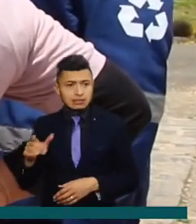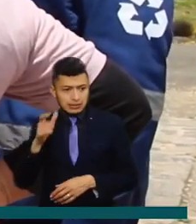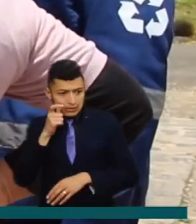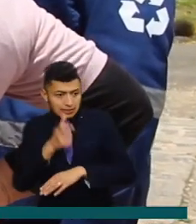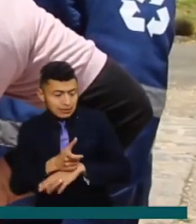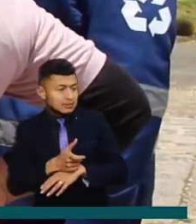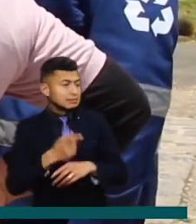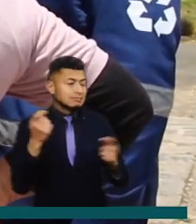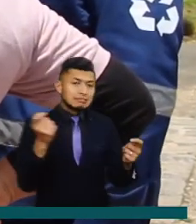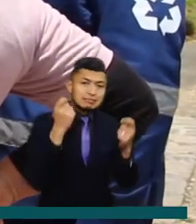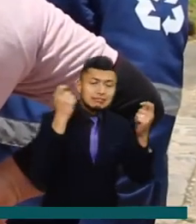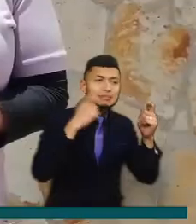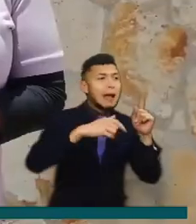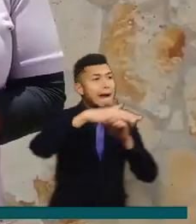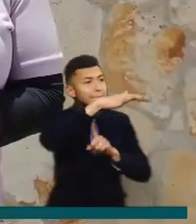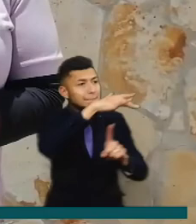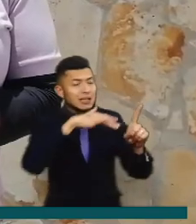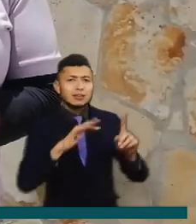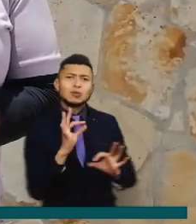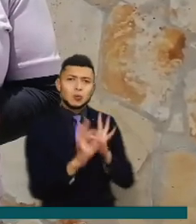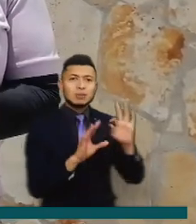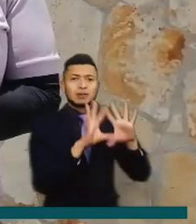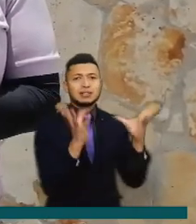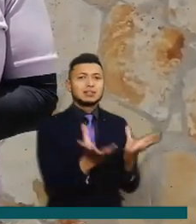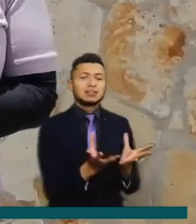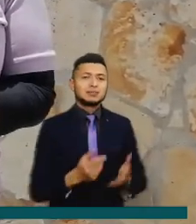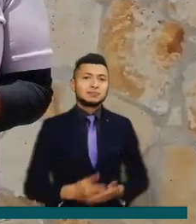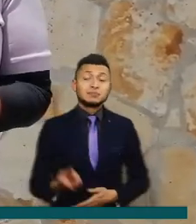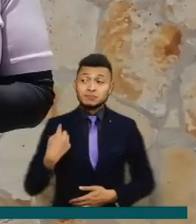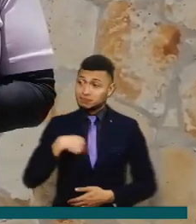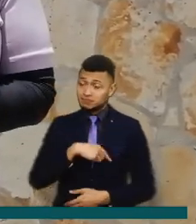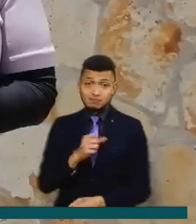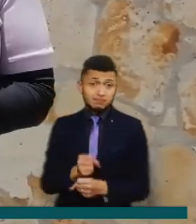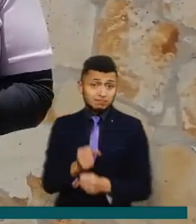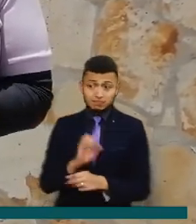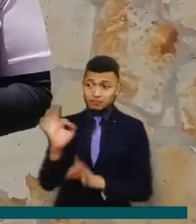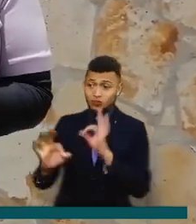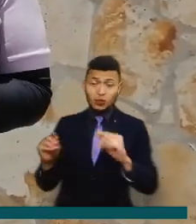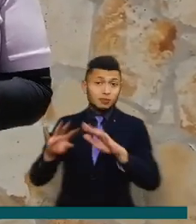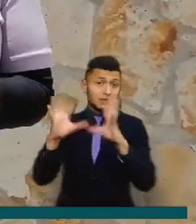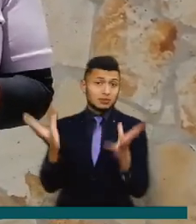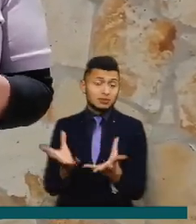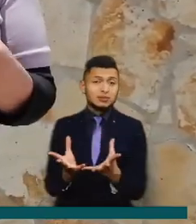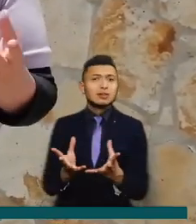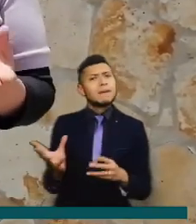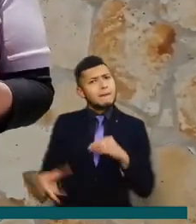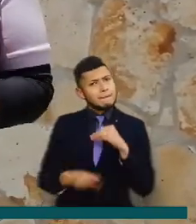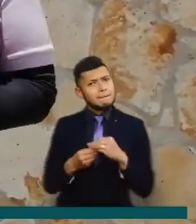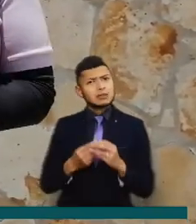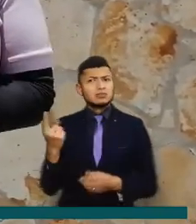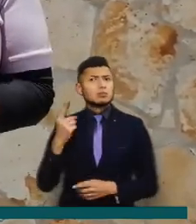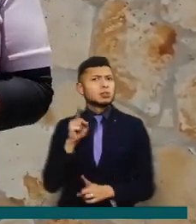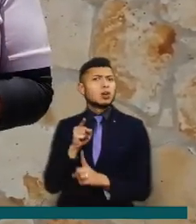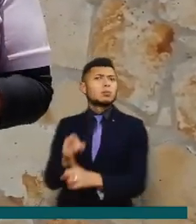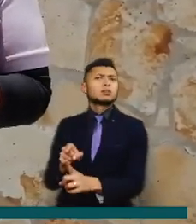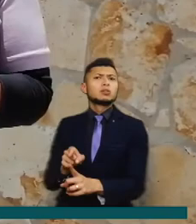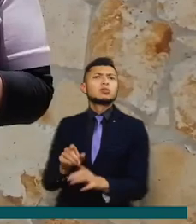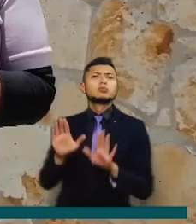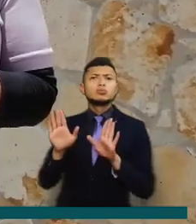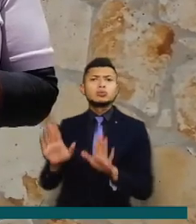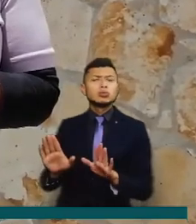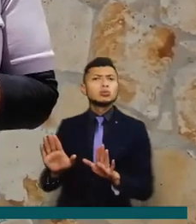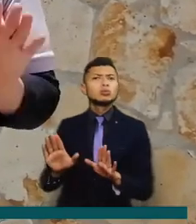está haciendo pedagogía ambiental. Hemos estado trabajando en bien del planeta y no solo